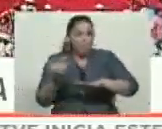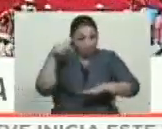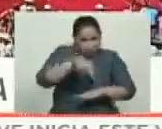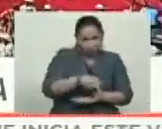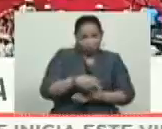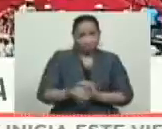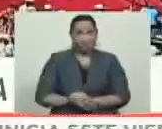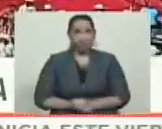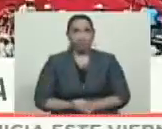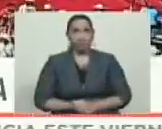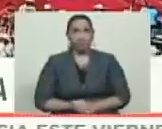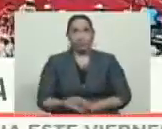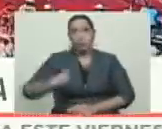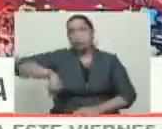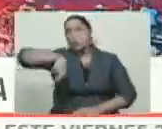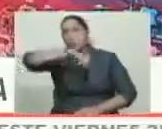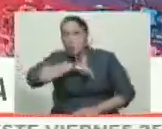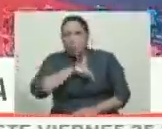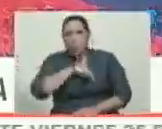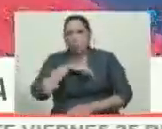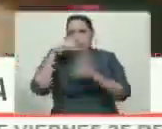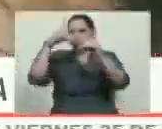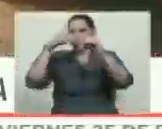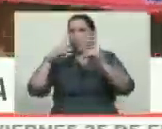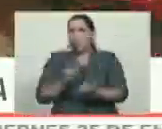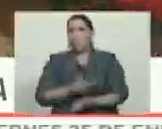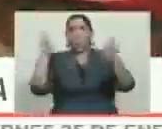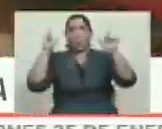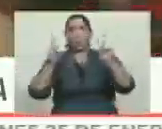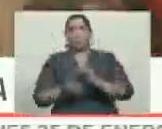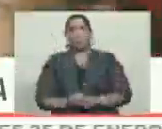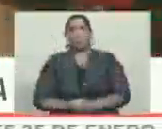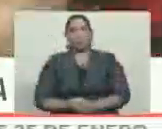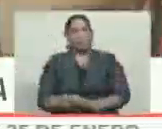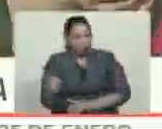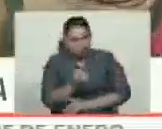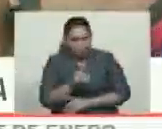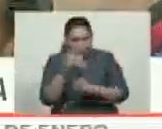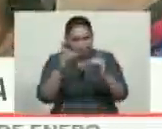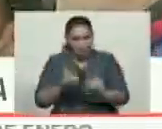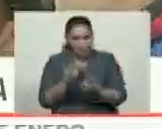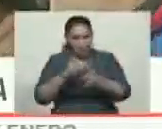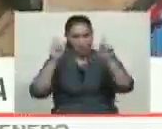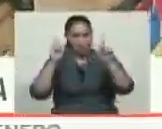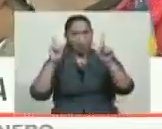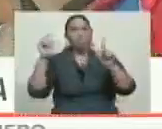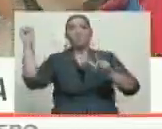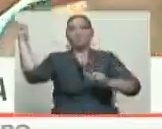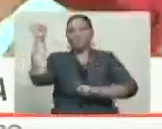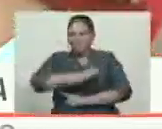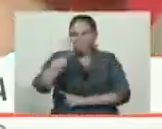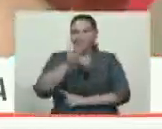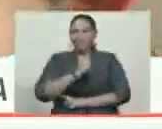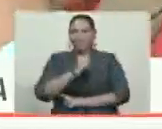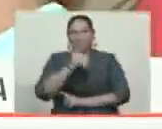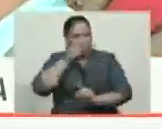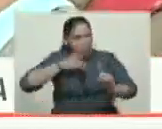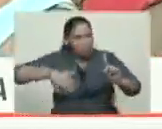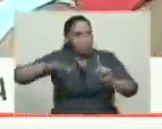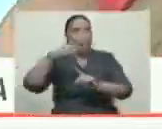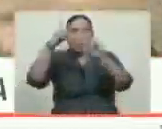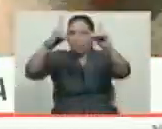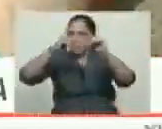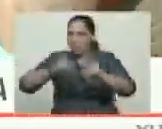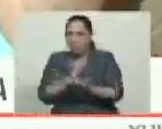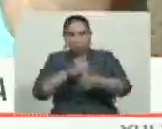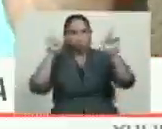cuentas, nosotros estamos decididos a ser libres, ¿o no estamos decididos a ser libres? ¡Este pueblo está decidido a